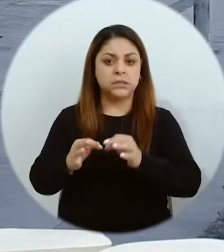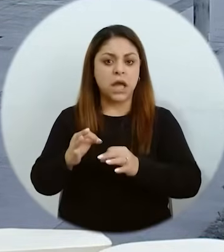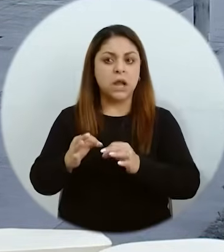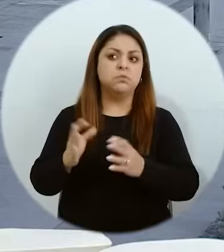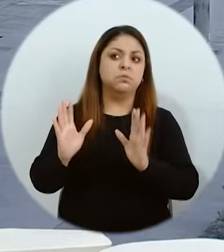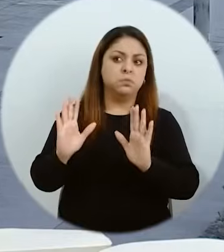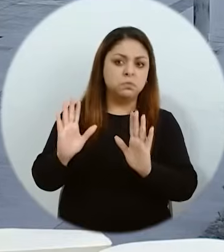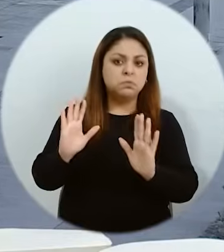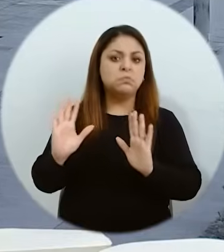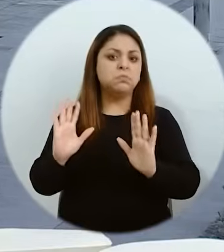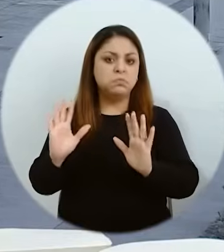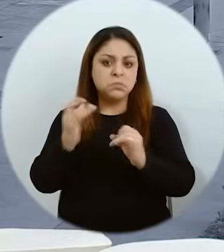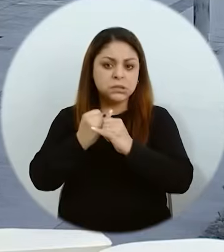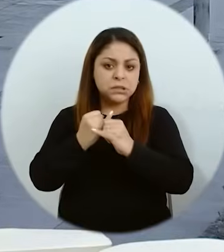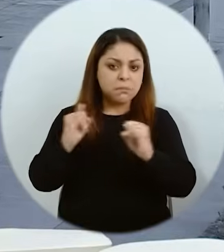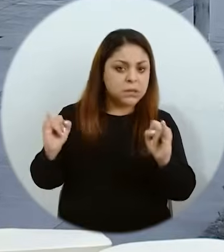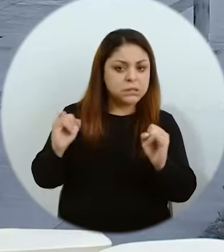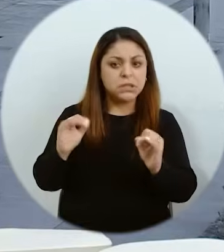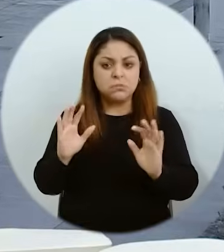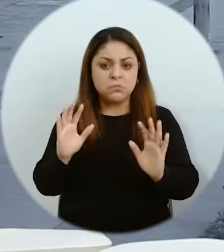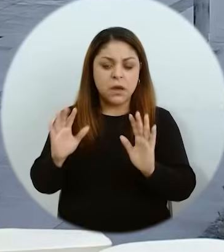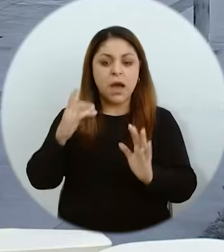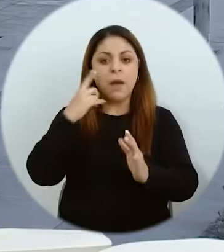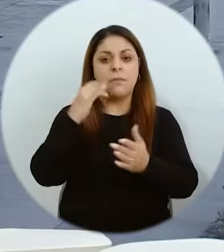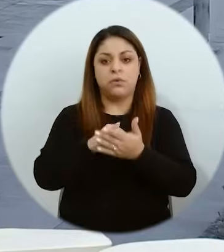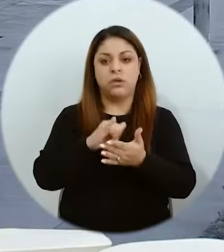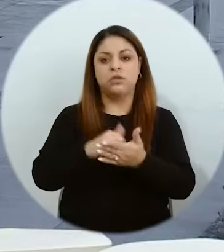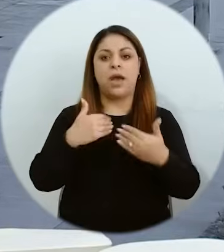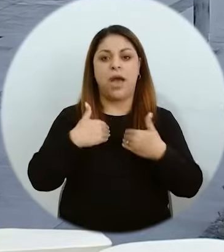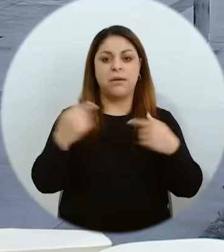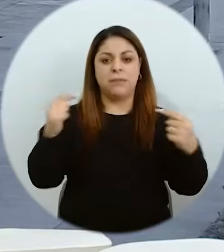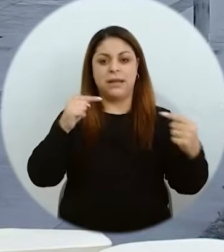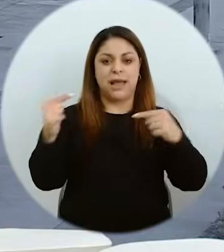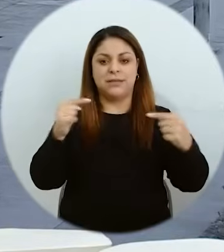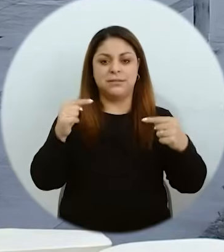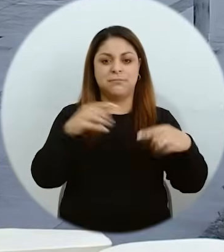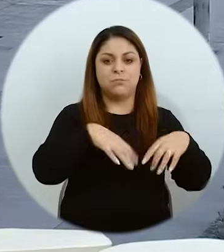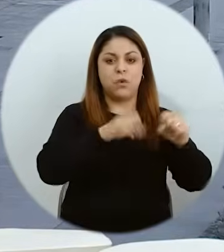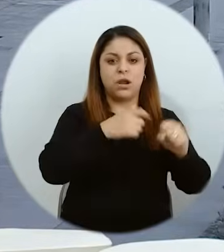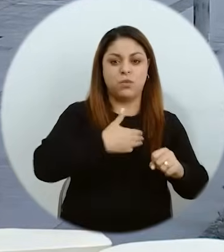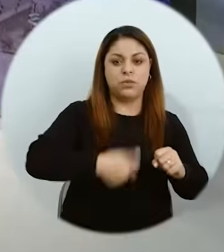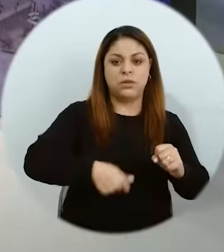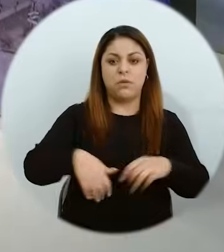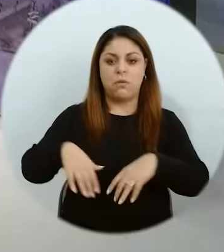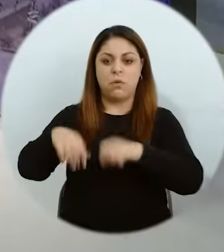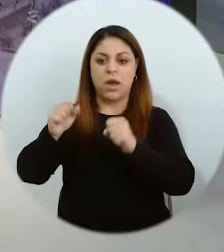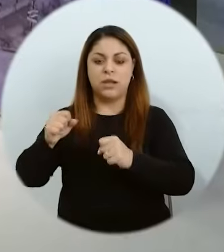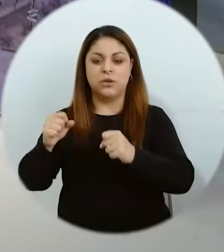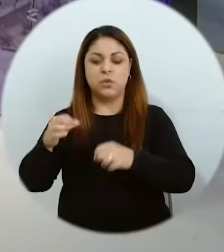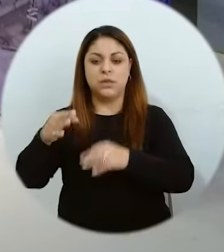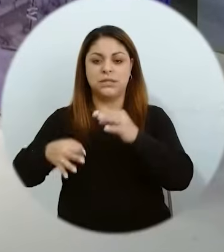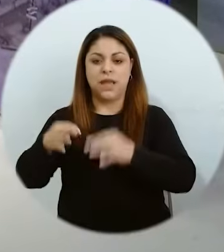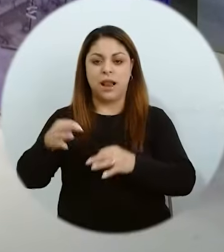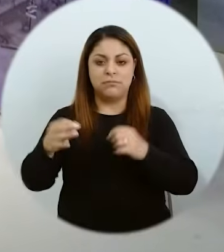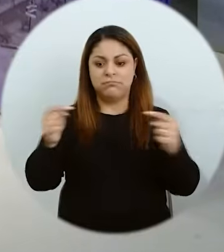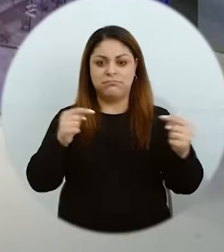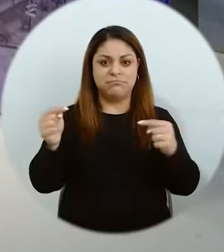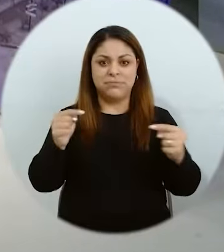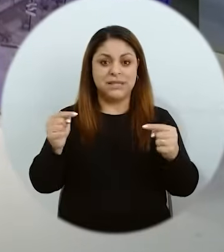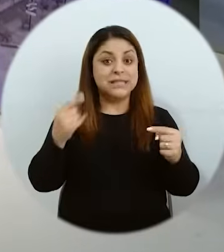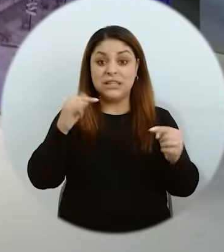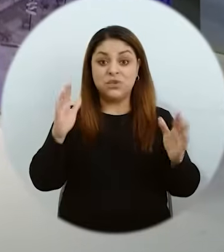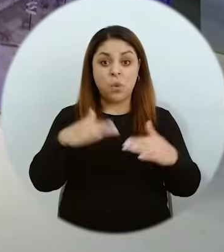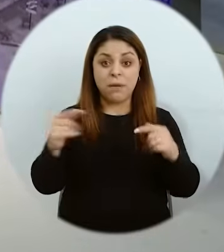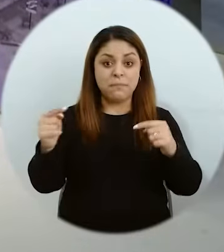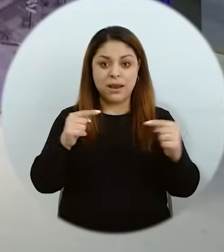Judicial con relativo margen de independencia, por eso hemos visto peleas entre el Ejecutivo y el Judicial. Si no hubiera peleas sería